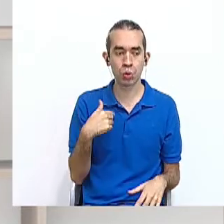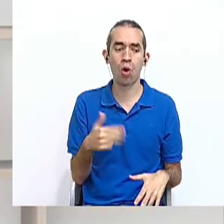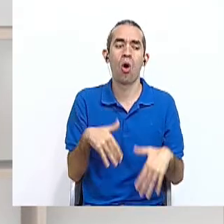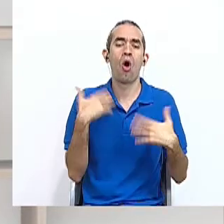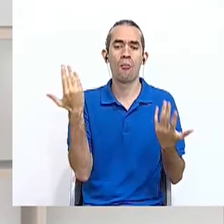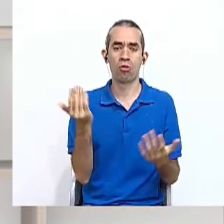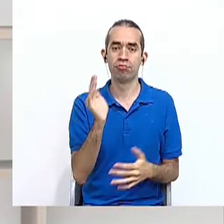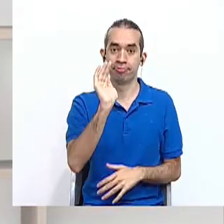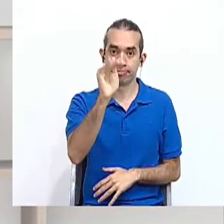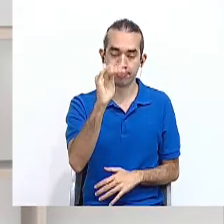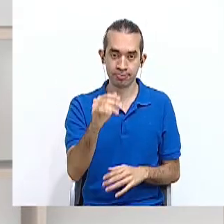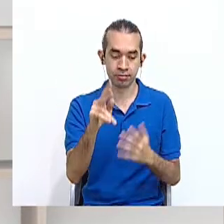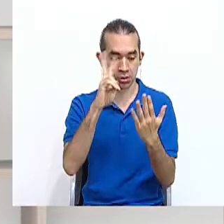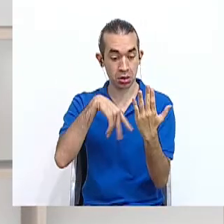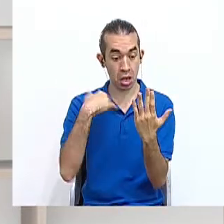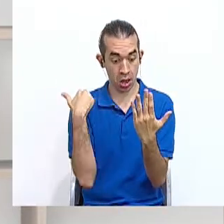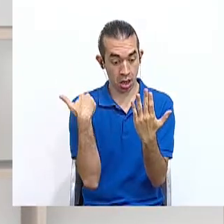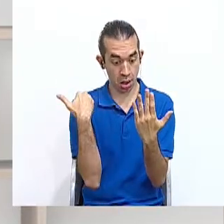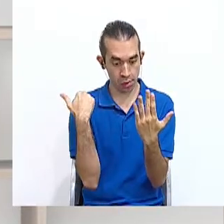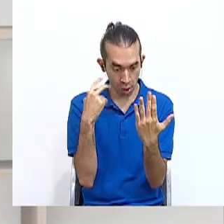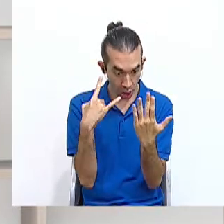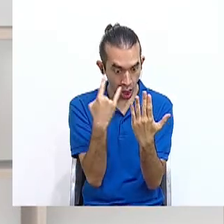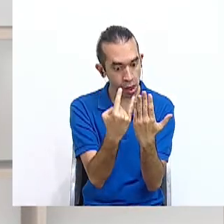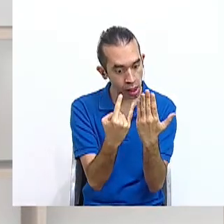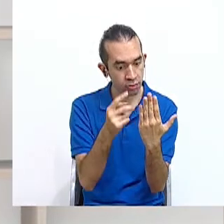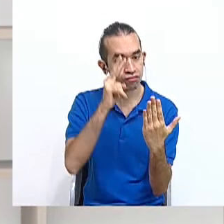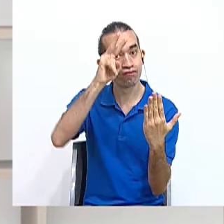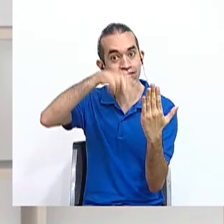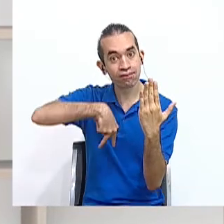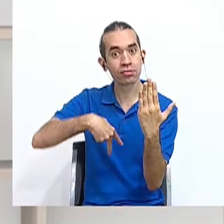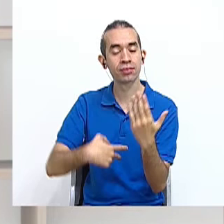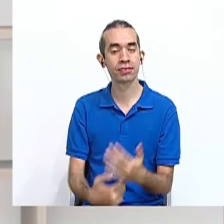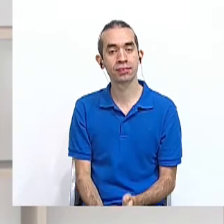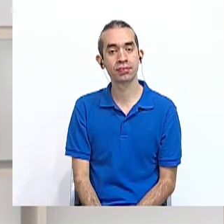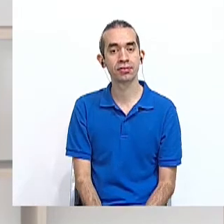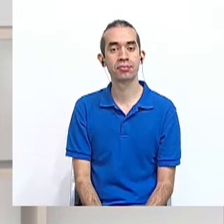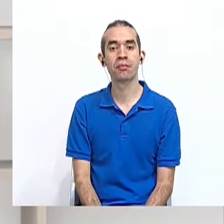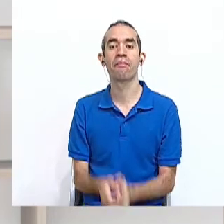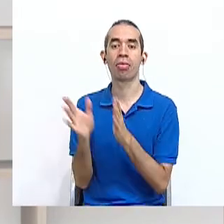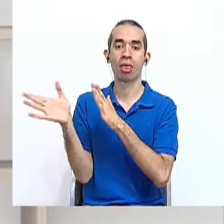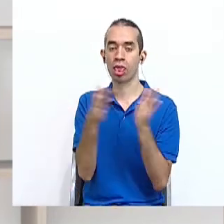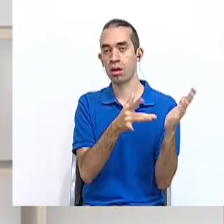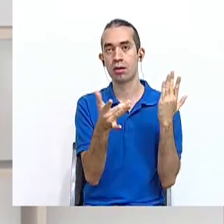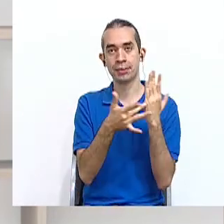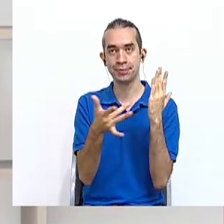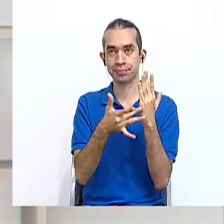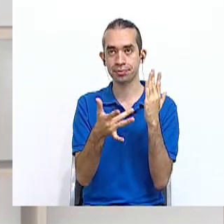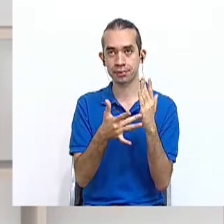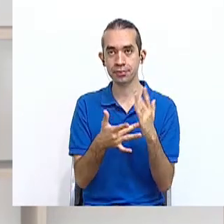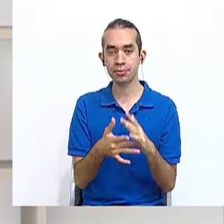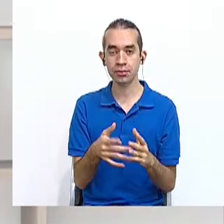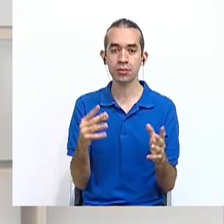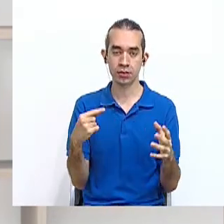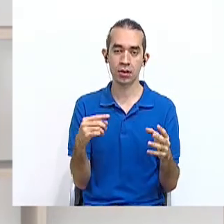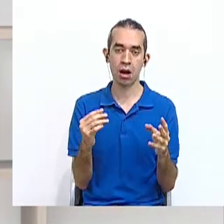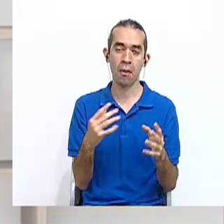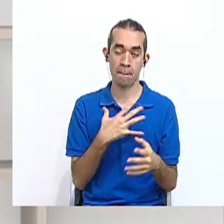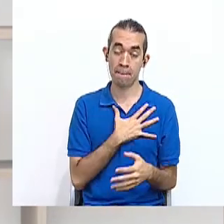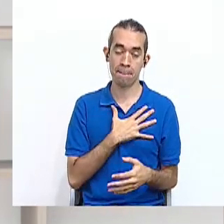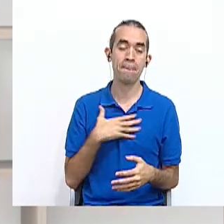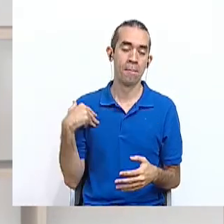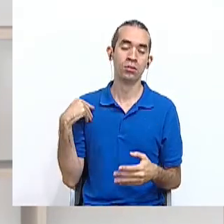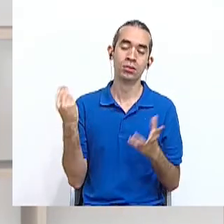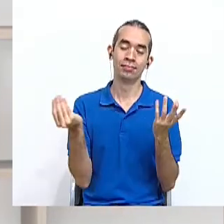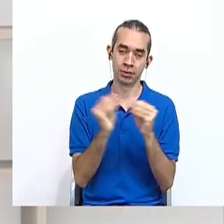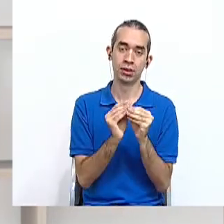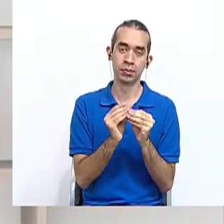llamar la atención de mi lector y que siga leyendo el texto, ¿verdad? Vamos a la otra técnica. Esta es la que más me gusta a mí. Voy a decirles